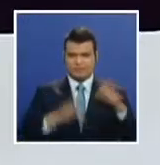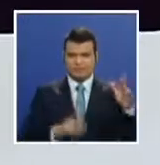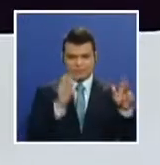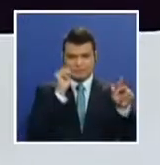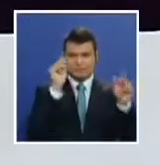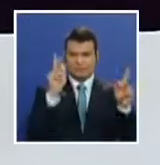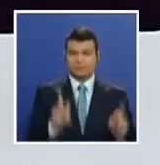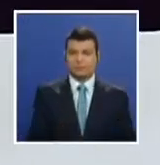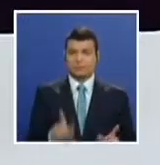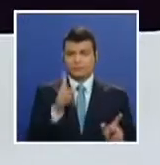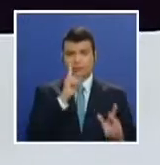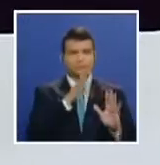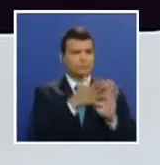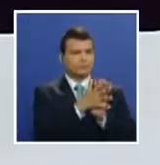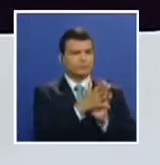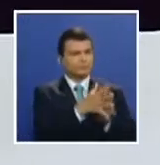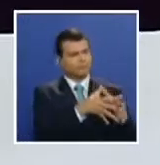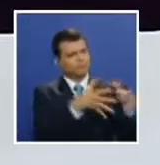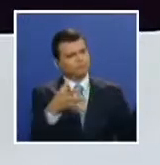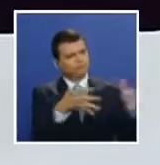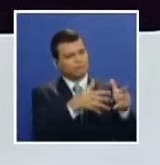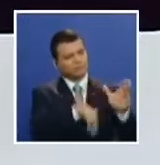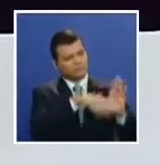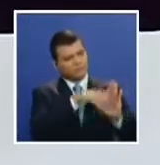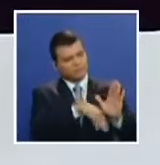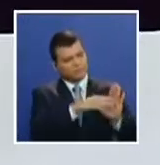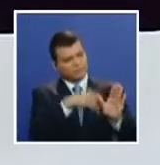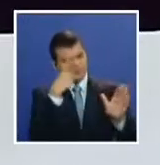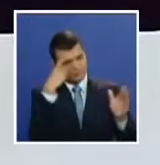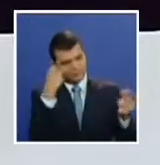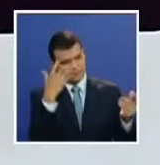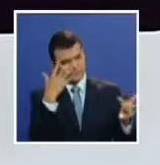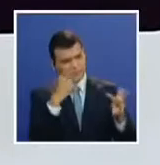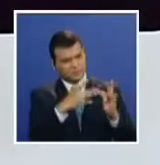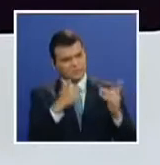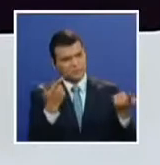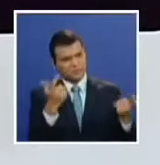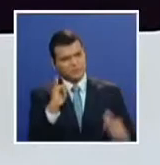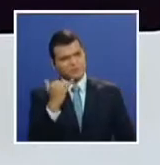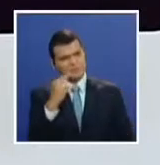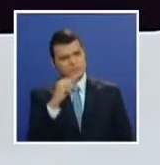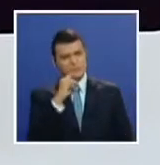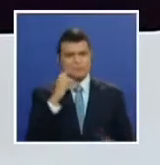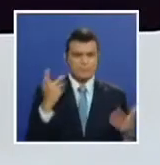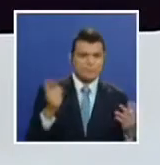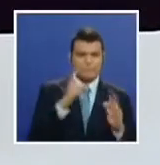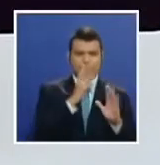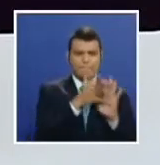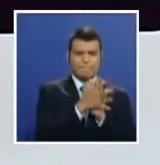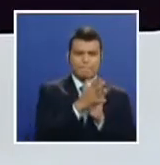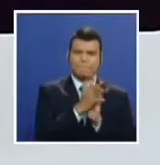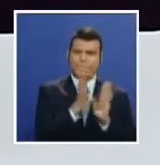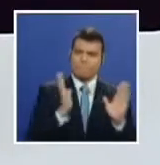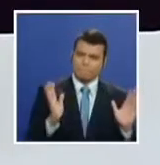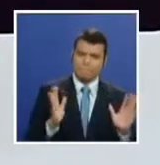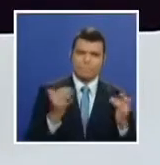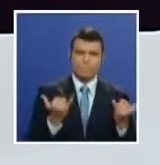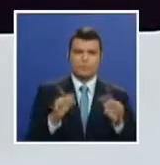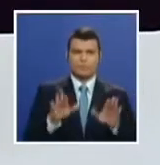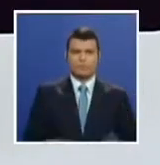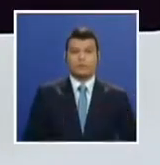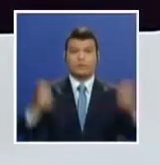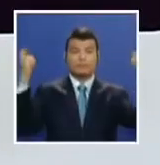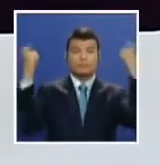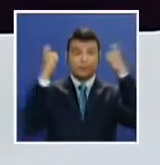esas relaciones de calidad de cantidad de precios y nos conviene o no nos conviene a nosotros los consumidores vamos a hacer